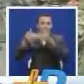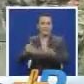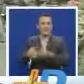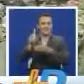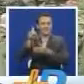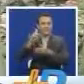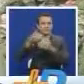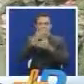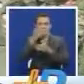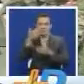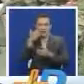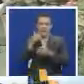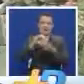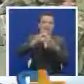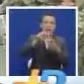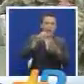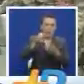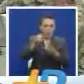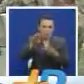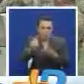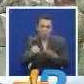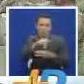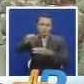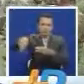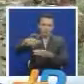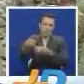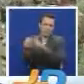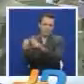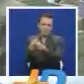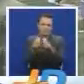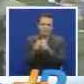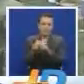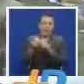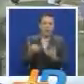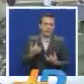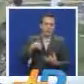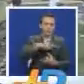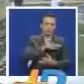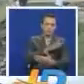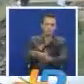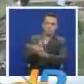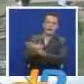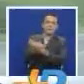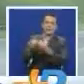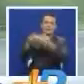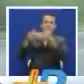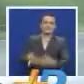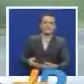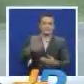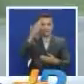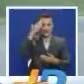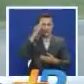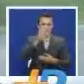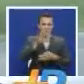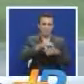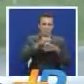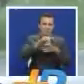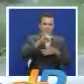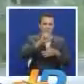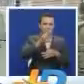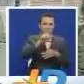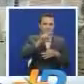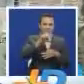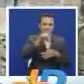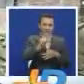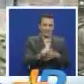Arenas, para tratar de neutralizarlos totalmente. Tras la presencia del ejército en Miranda, las FARC hostigaron